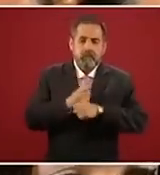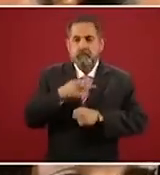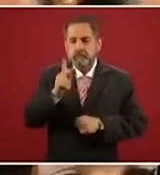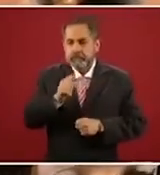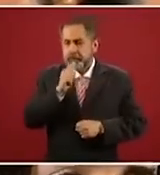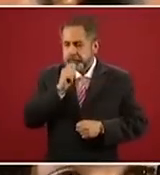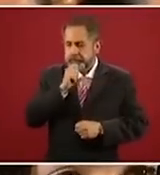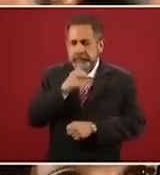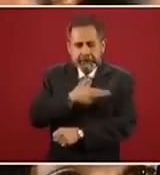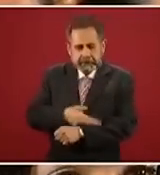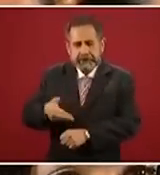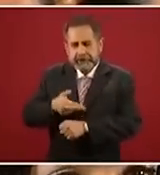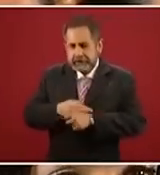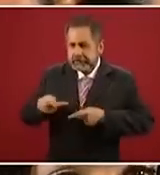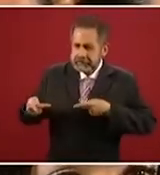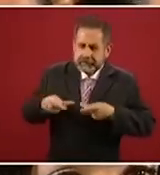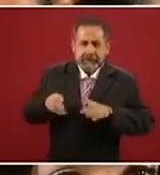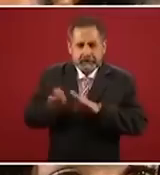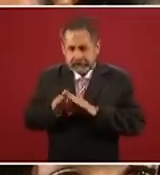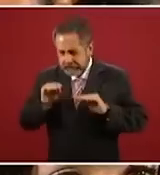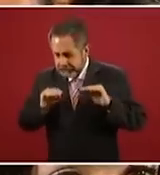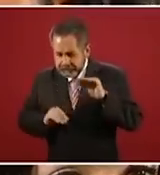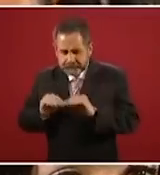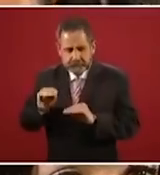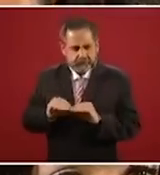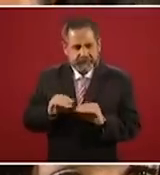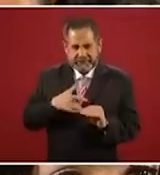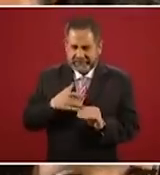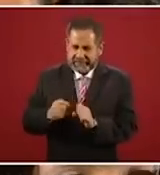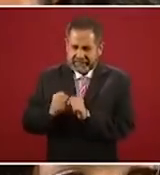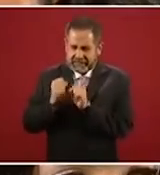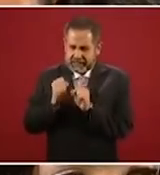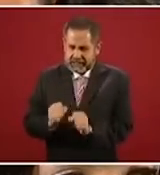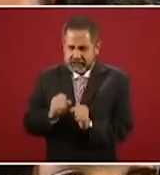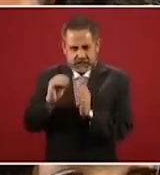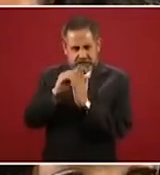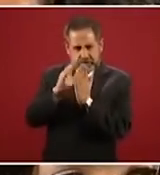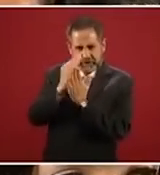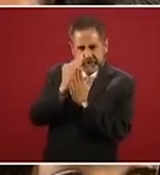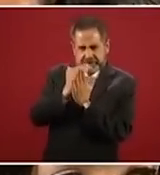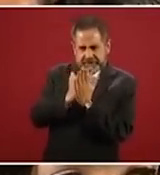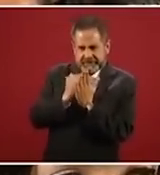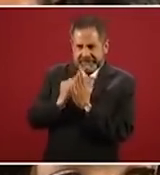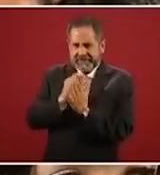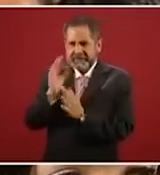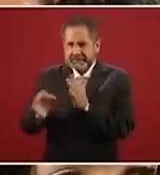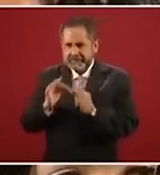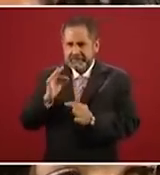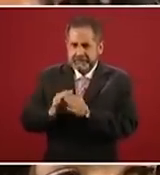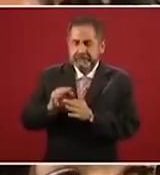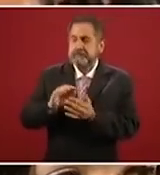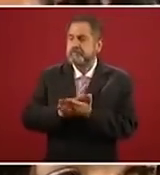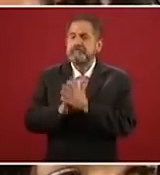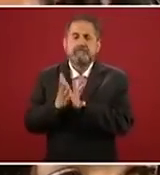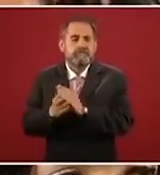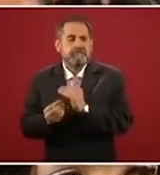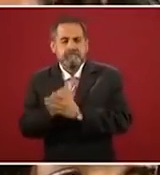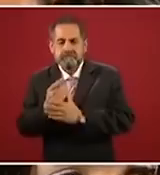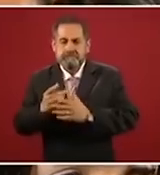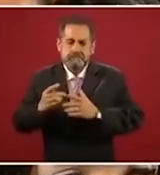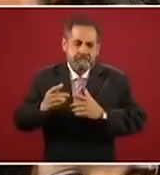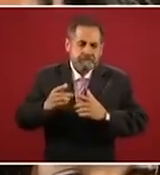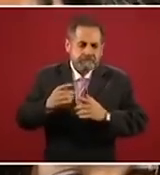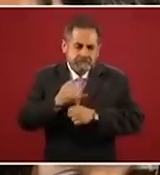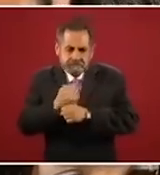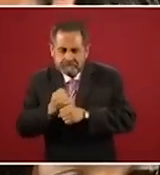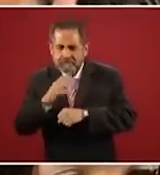estaban trabajando en contar con un caso sólido. Se judicializaron las investigaciones, se abrieron carpetas de